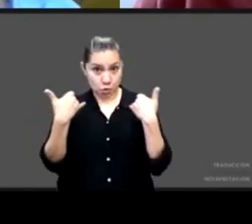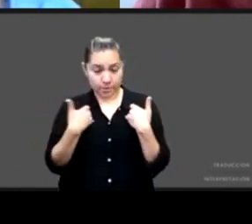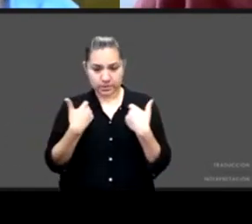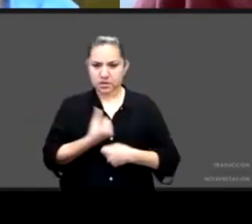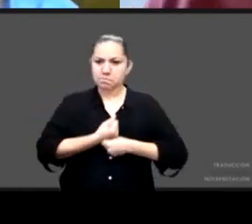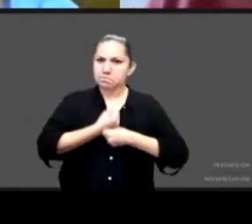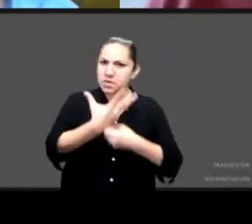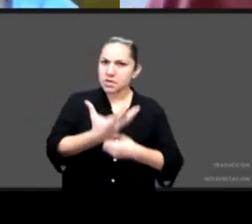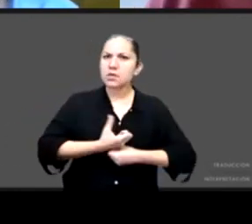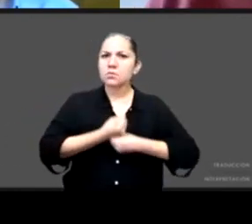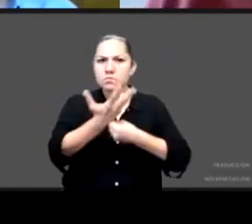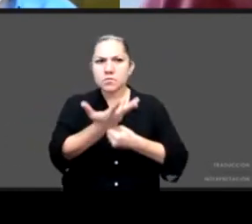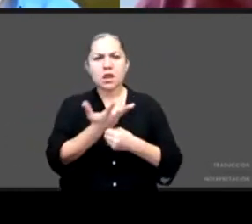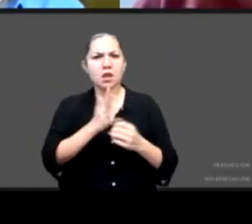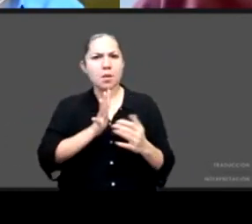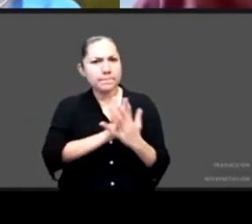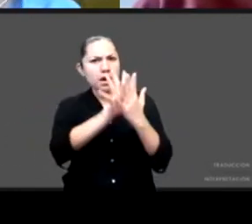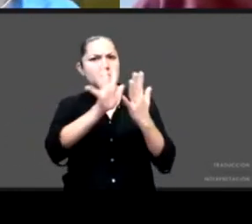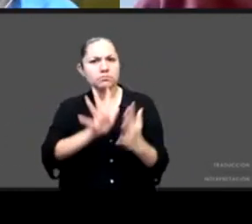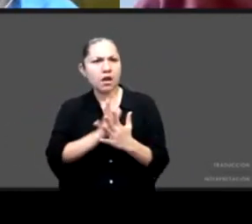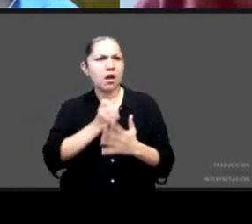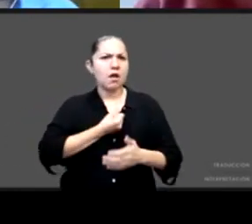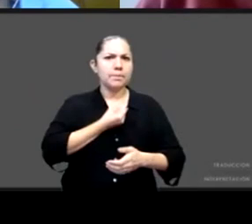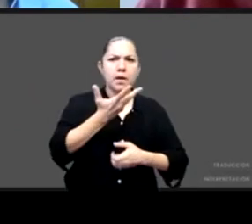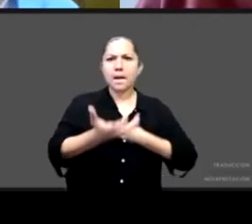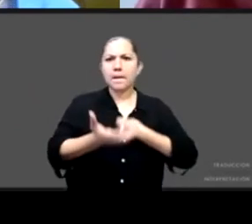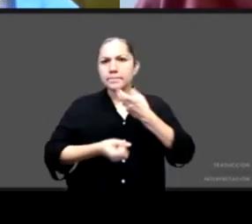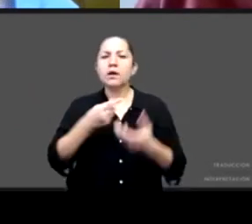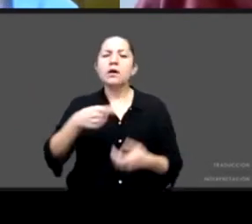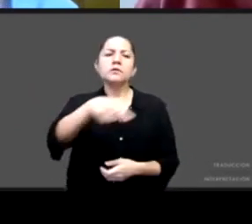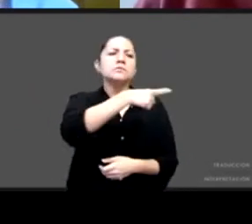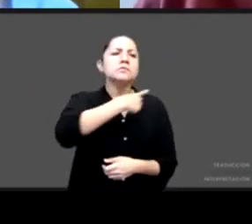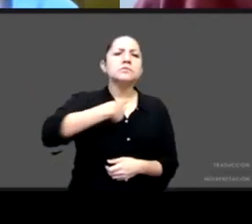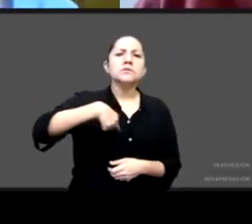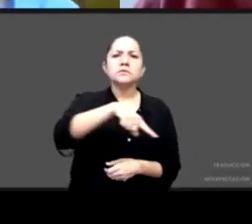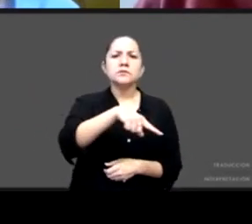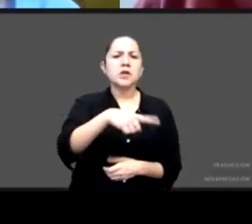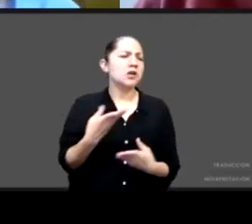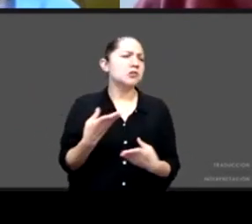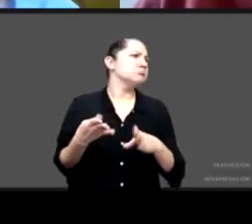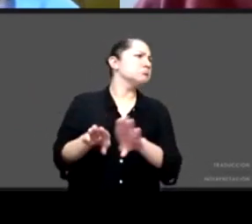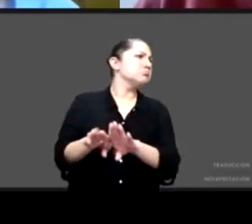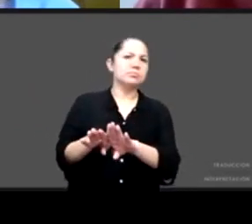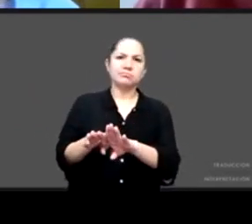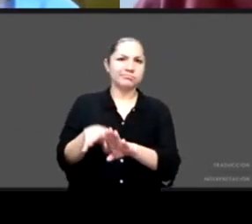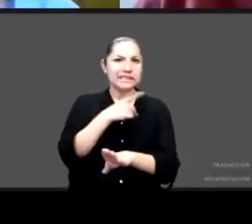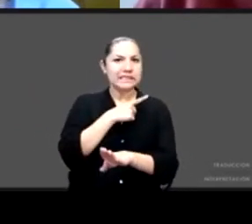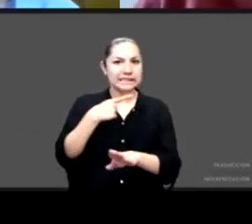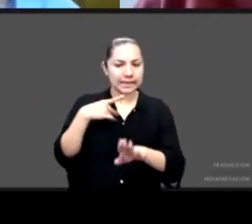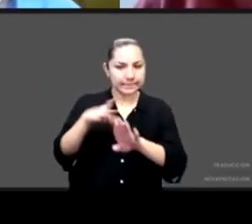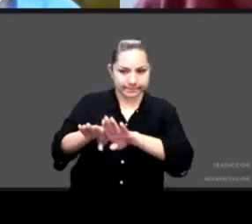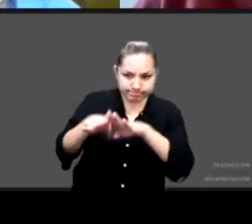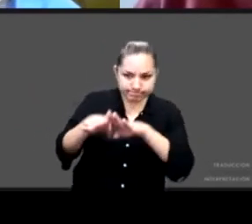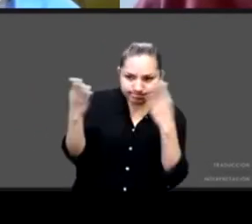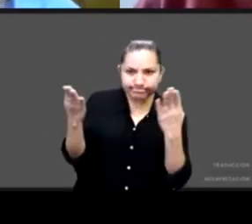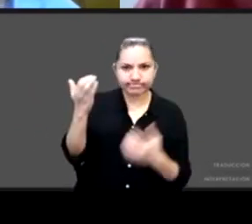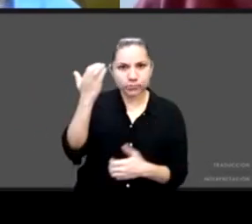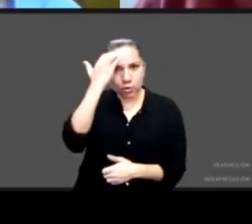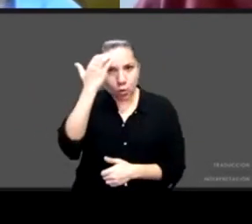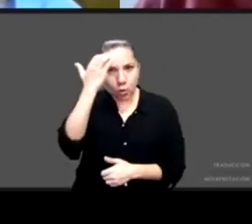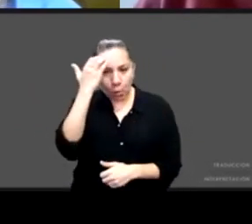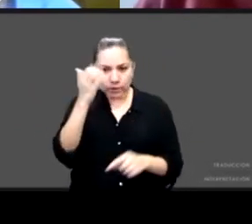hablado, debemos de verdad valorarlo. Creo yo que los adultos tenemos que